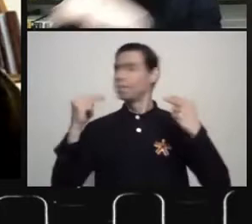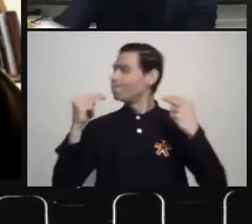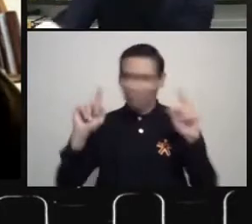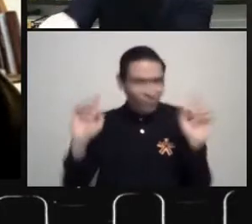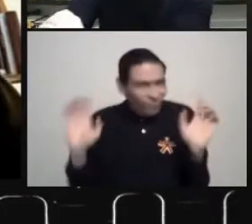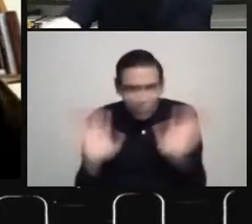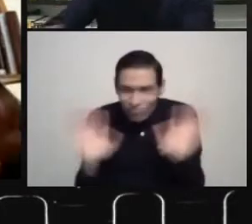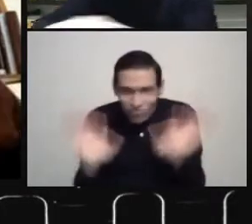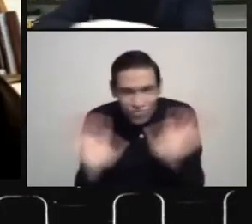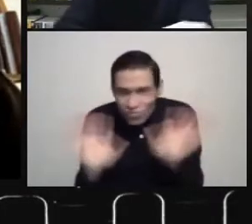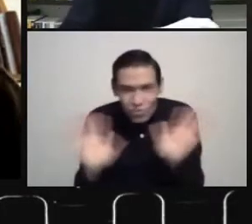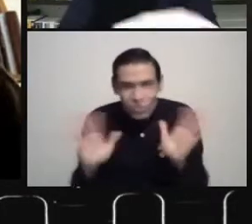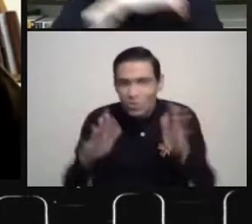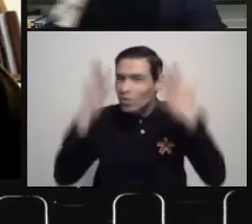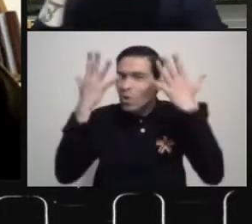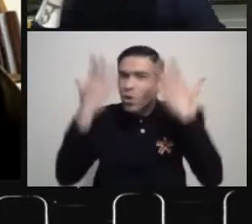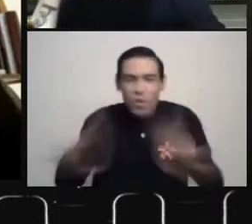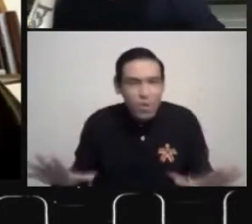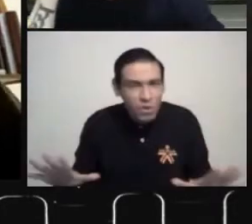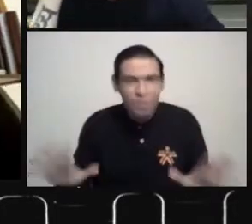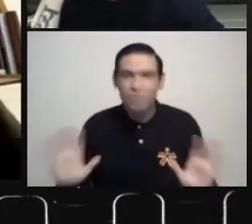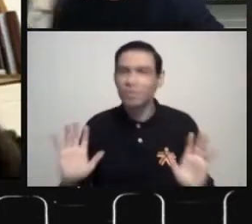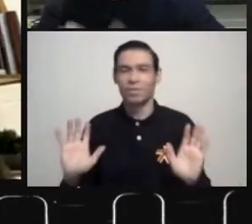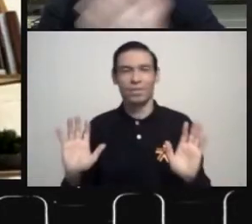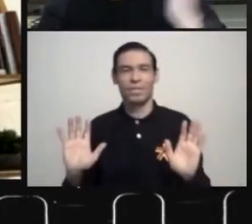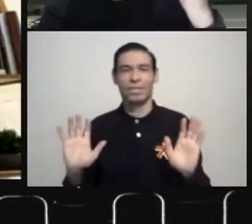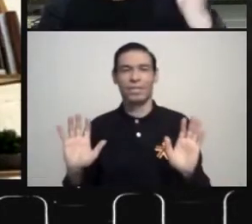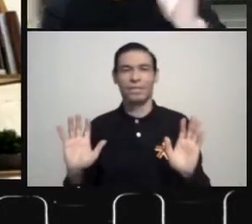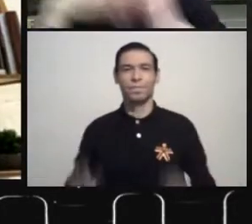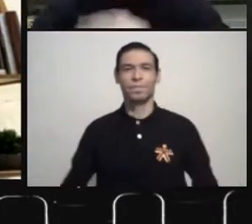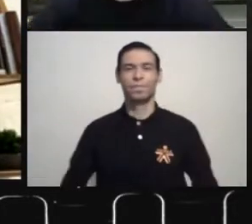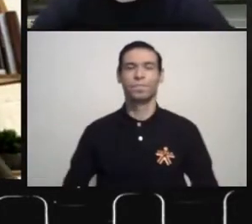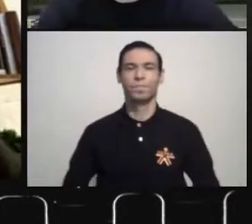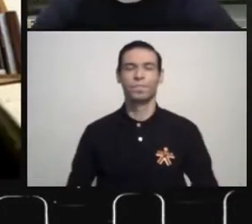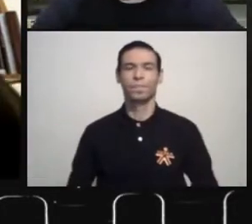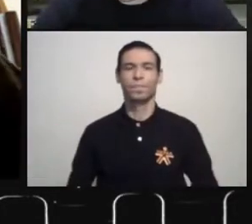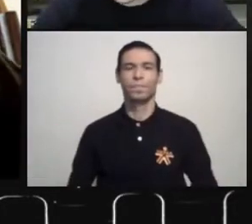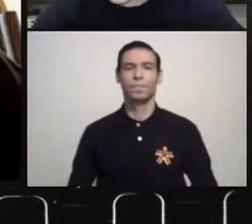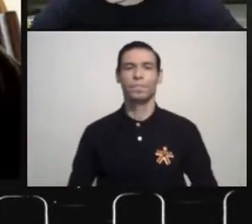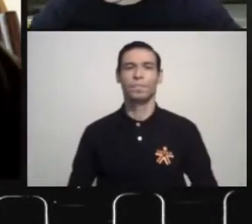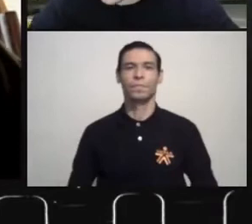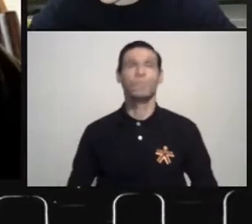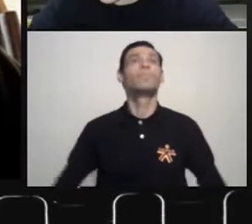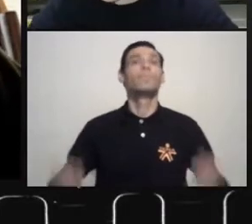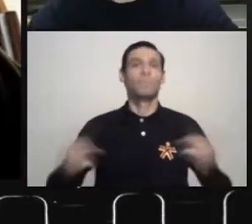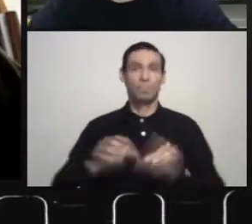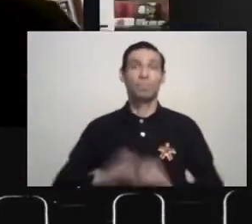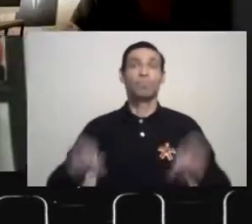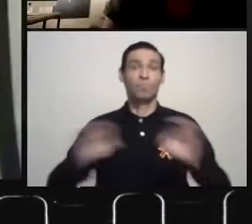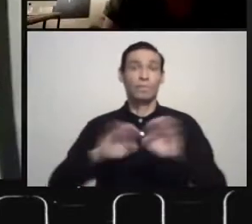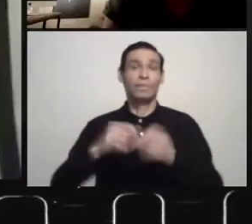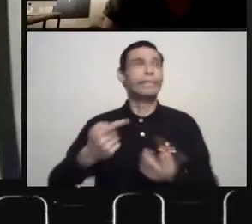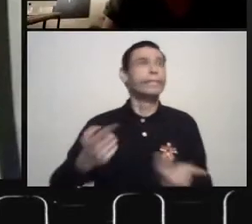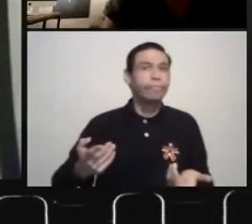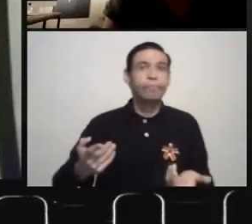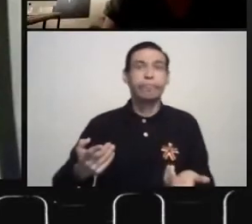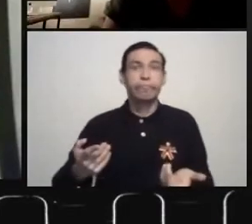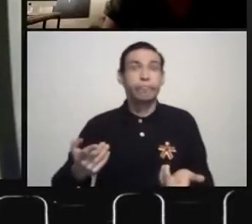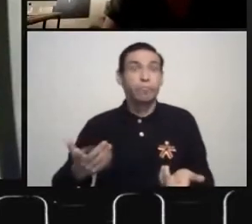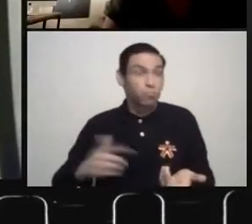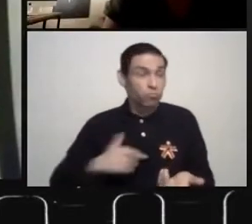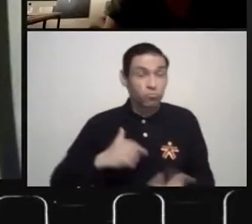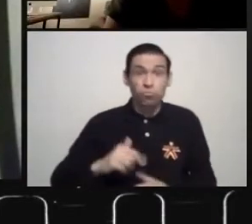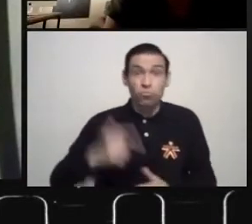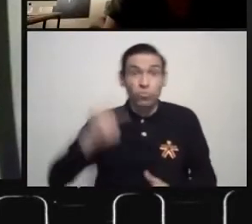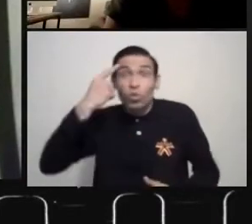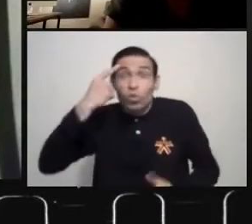se acabó. Eso se acabó. Sí, sí, sí. Y también uno decir, a veces uno no sabe, a veces los actores, la